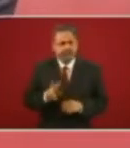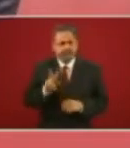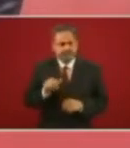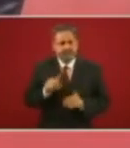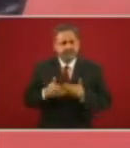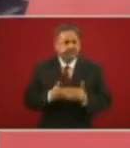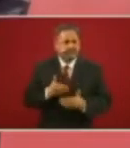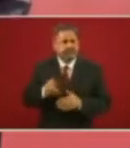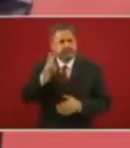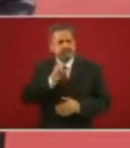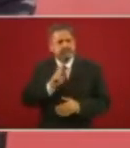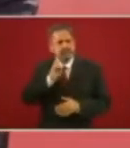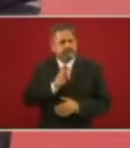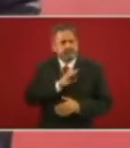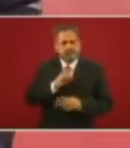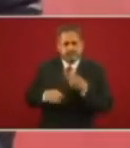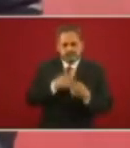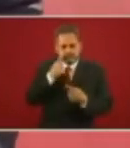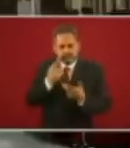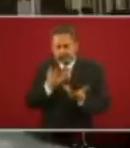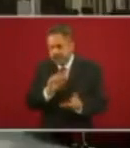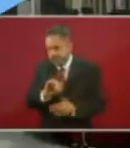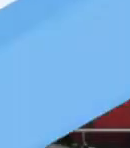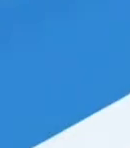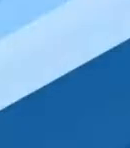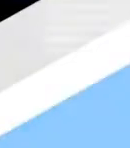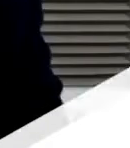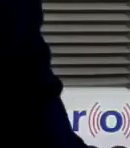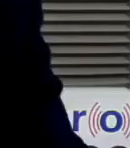Vamos a ver de qué se trata, ¿no?